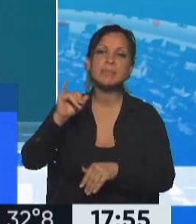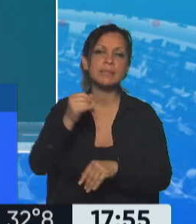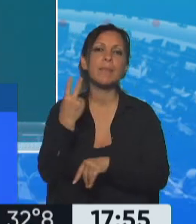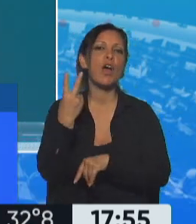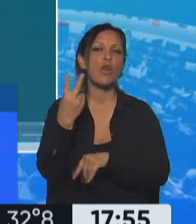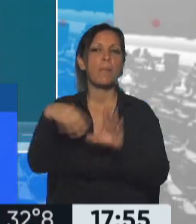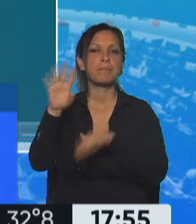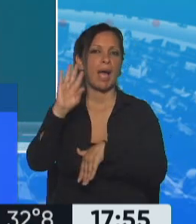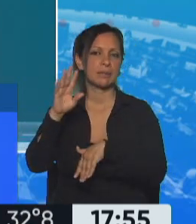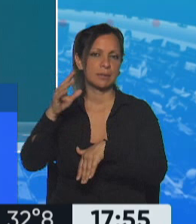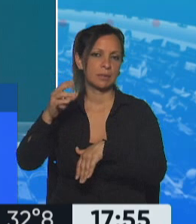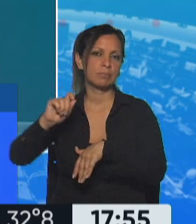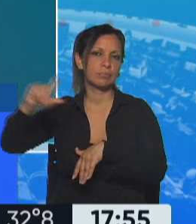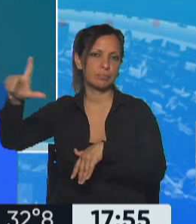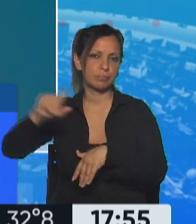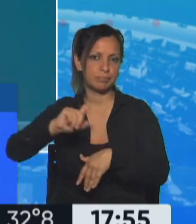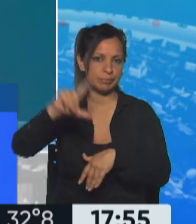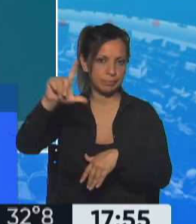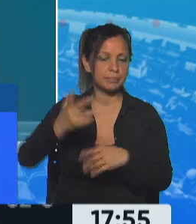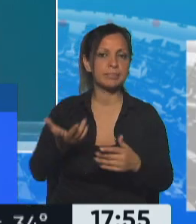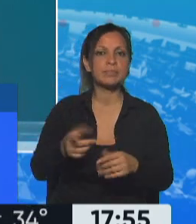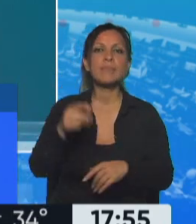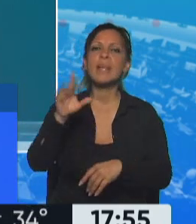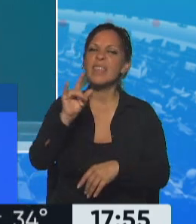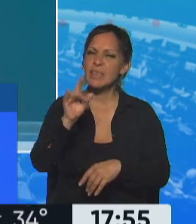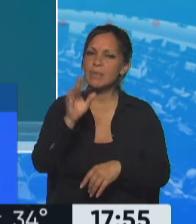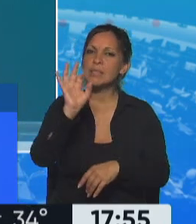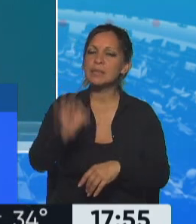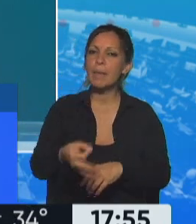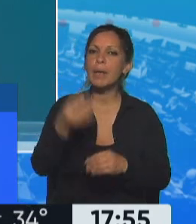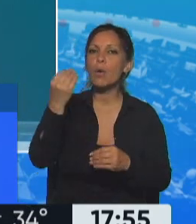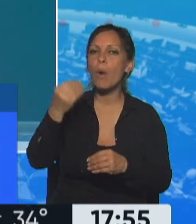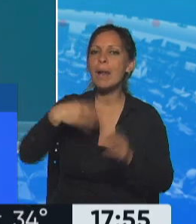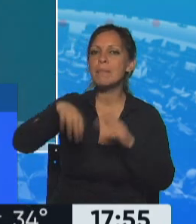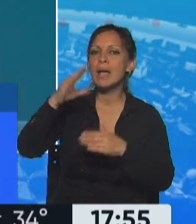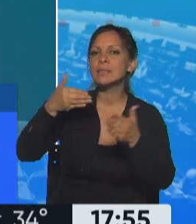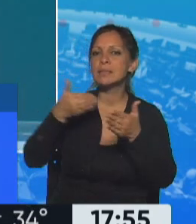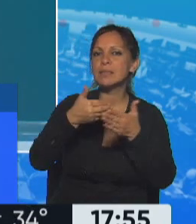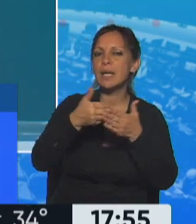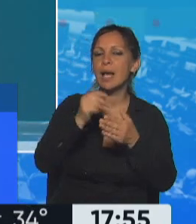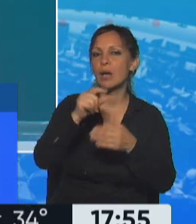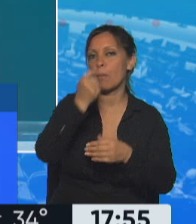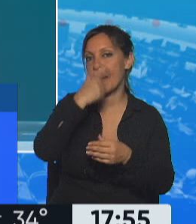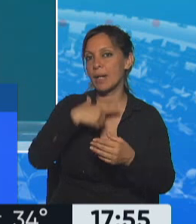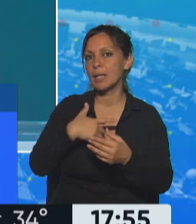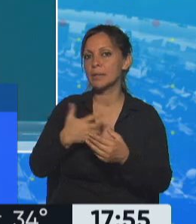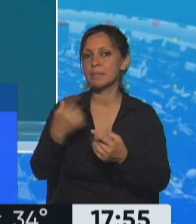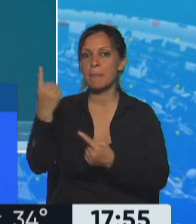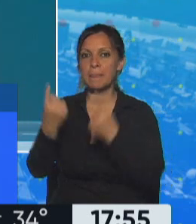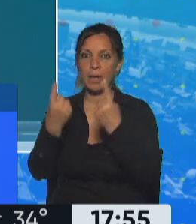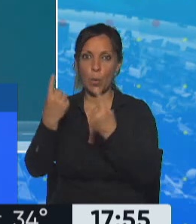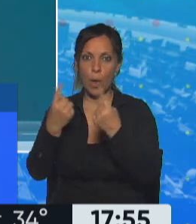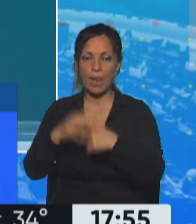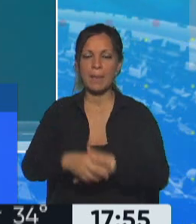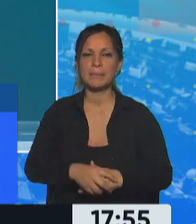cantidad de votos. Ahí es difícil determinar, por ejemplo, cuál es la que está más alineada con la figura de Mauricio Macri, que es